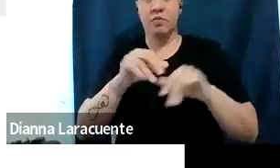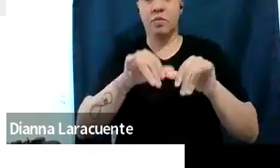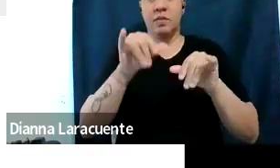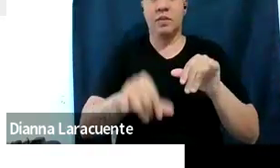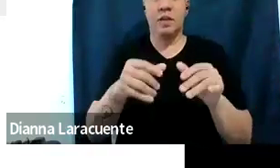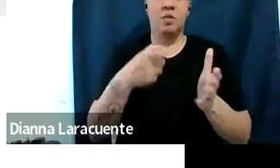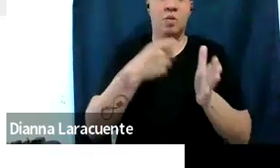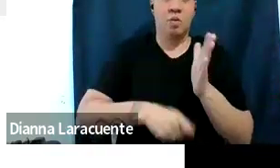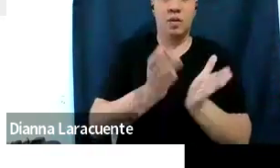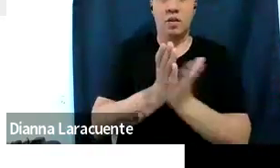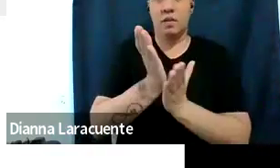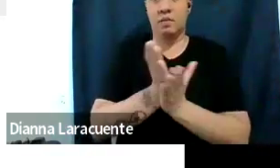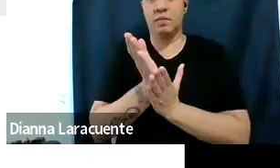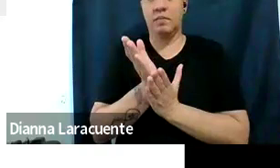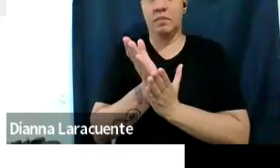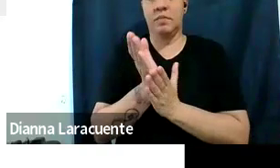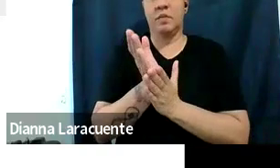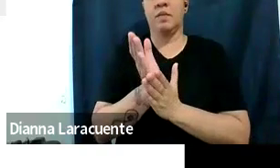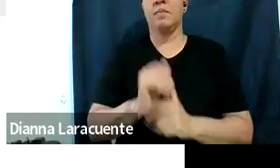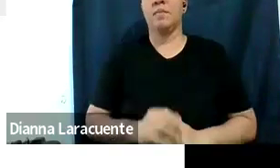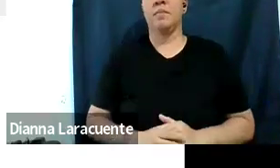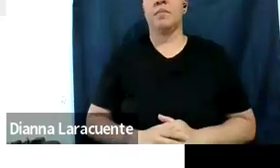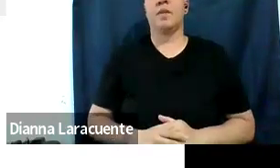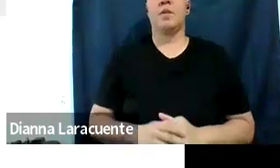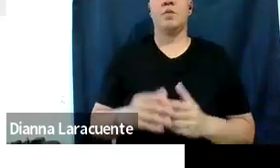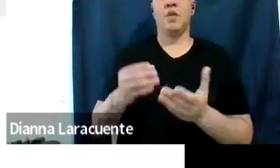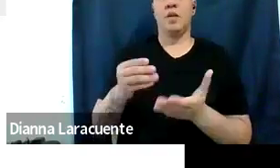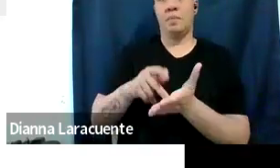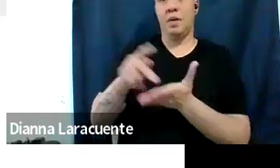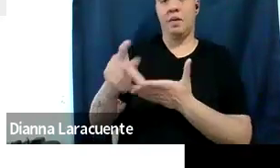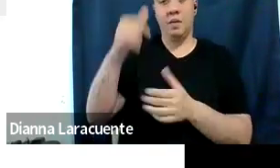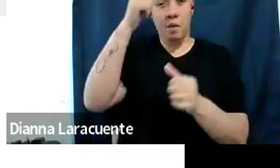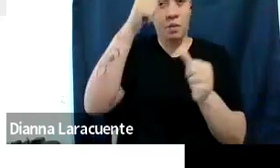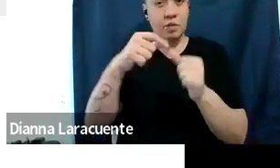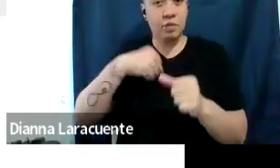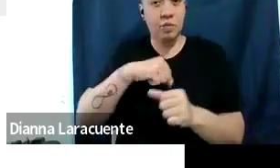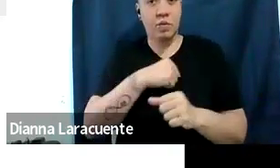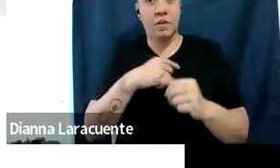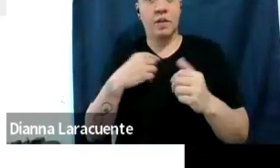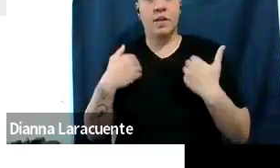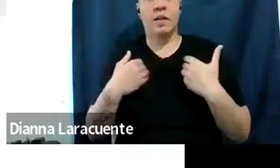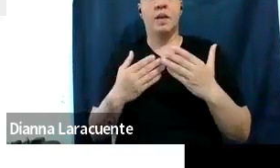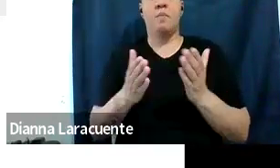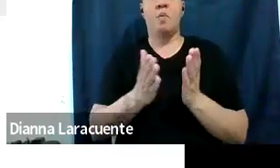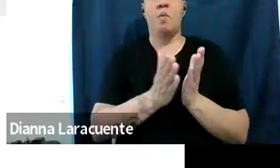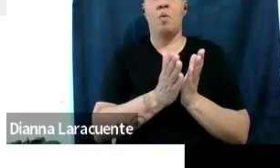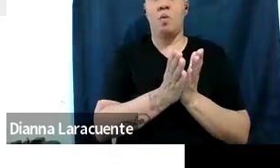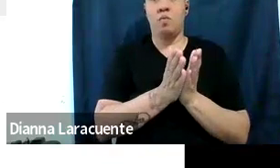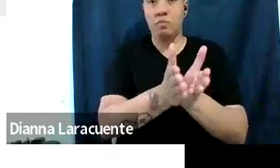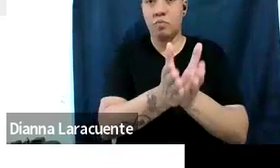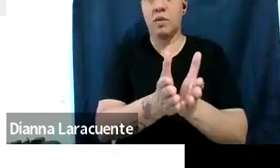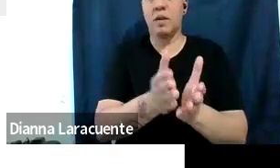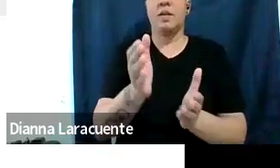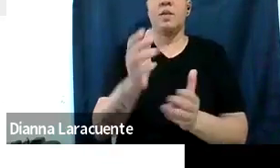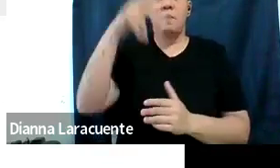derecho a pagarse en las monarquías importadas. Acuérdense que nosotros teníamos puerto en Ponce, Teníamos puerto en